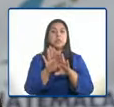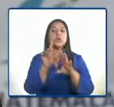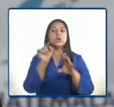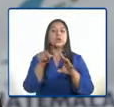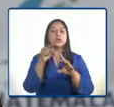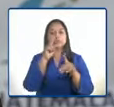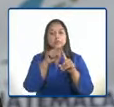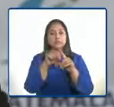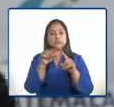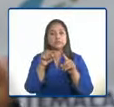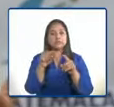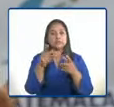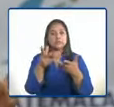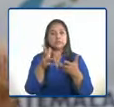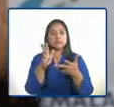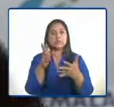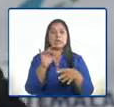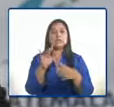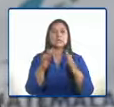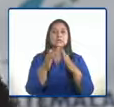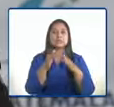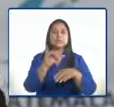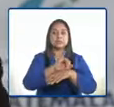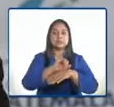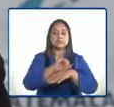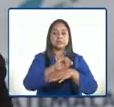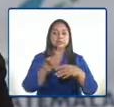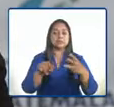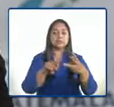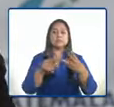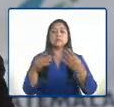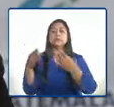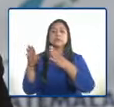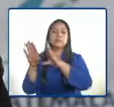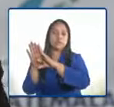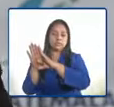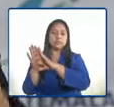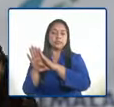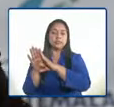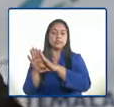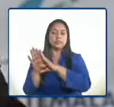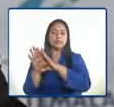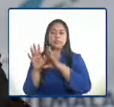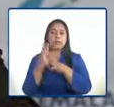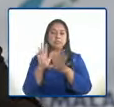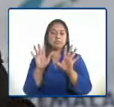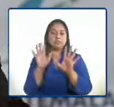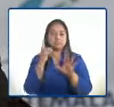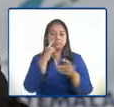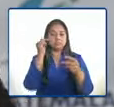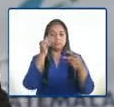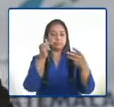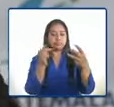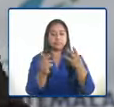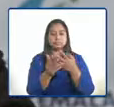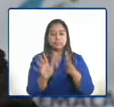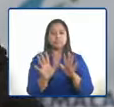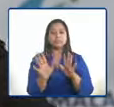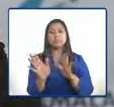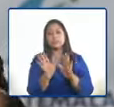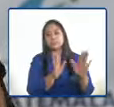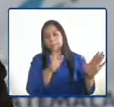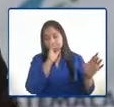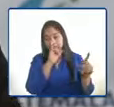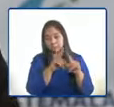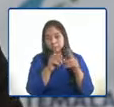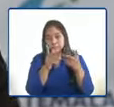el Casa Intermedia, y el cerrado, que es el centro especializado en reinserción. Adicionalmente, hemos